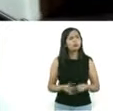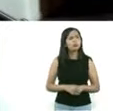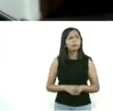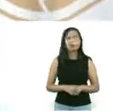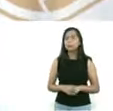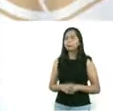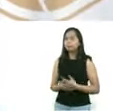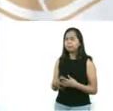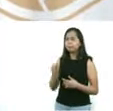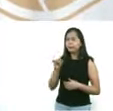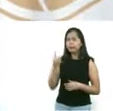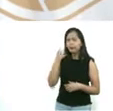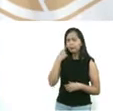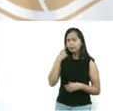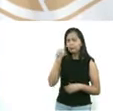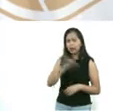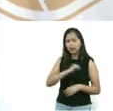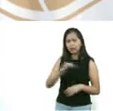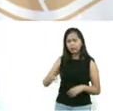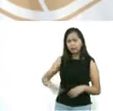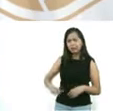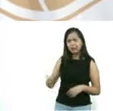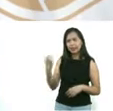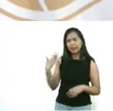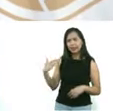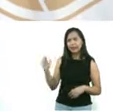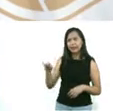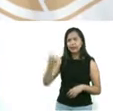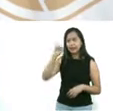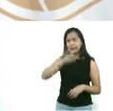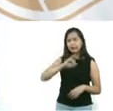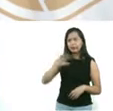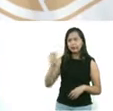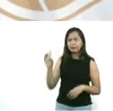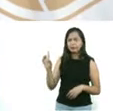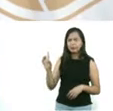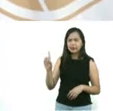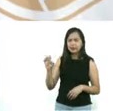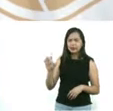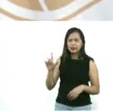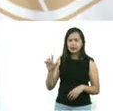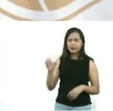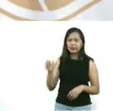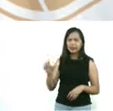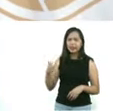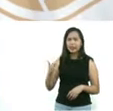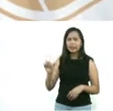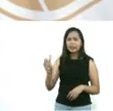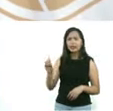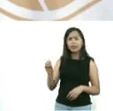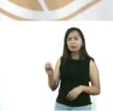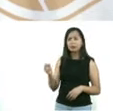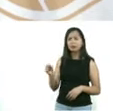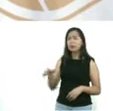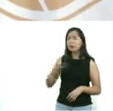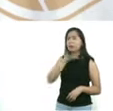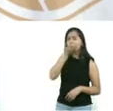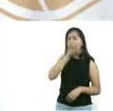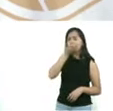pregunta. Sí, los alcaldes, antes jefes delegacionales, antes delegados, es muy común que asistan. Han asistido